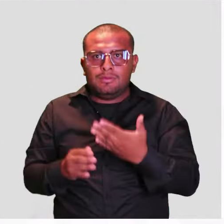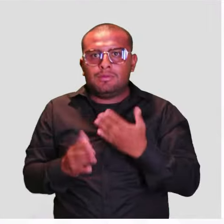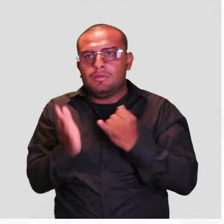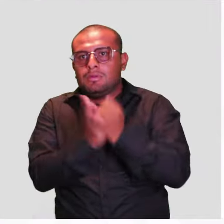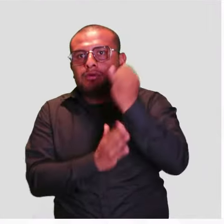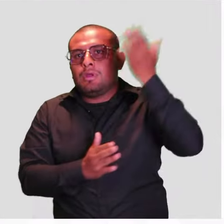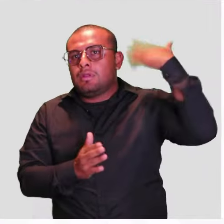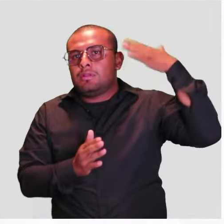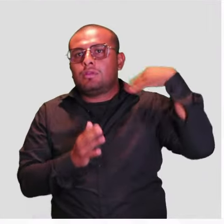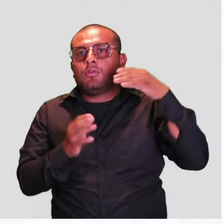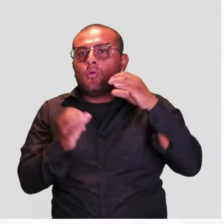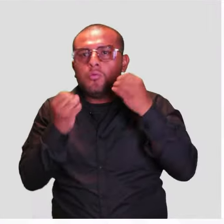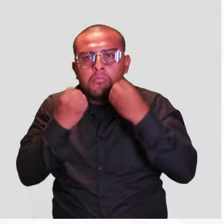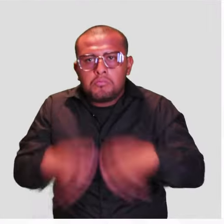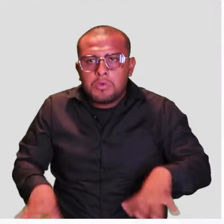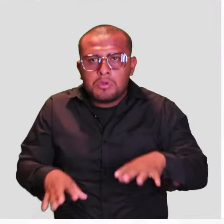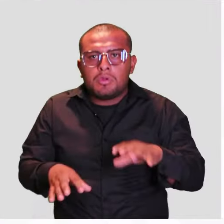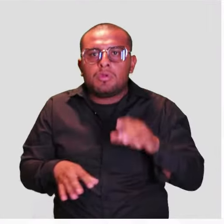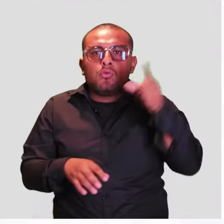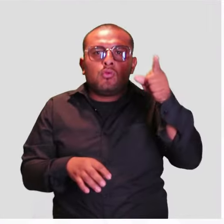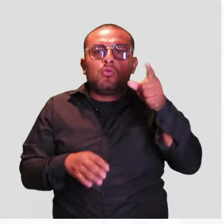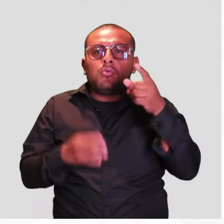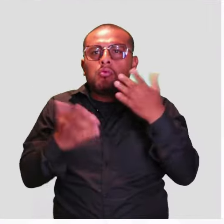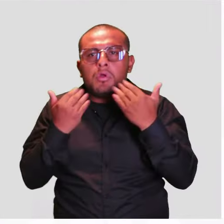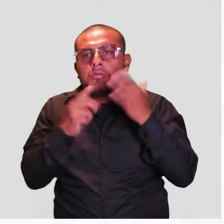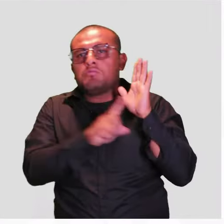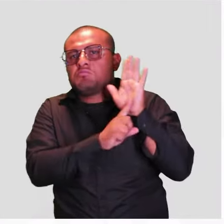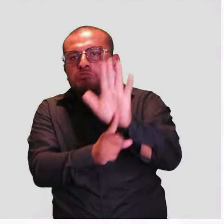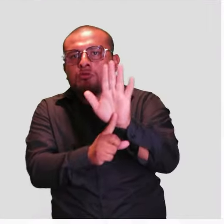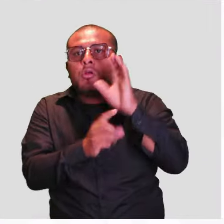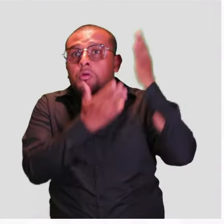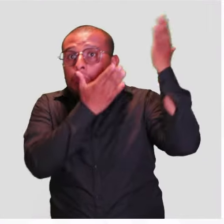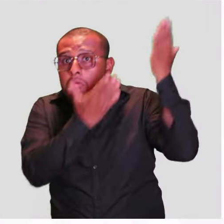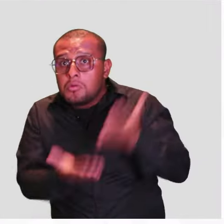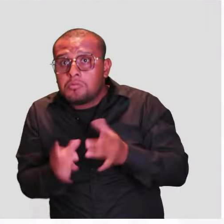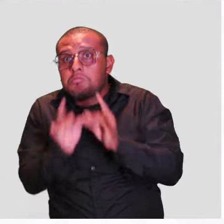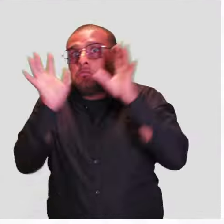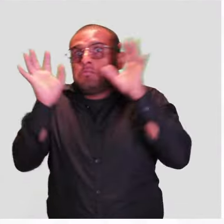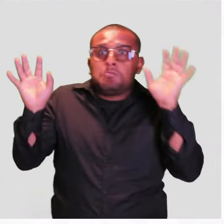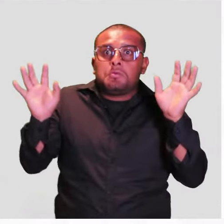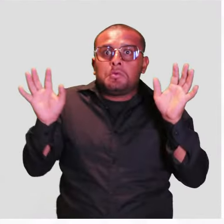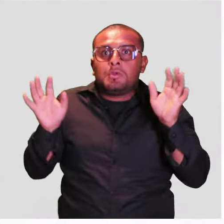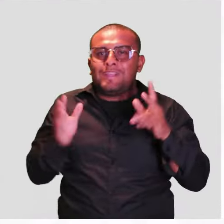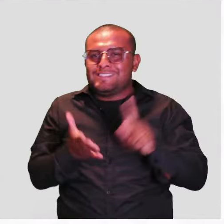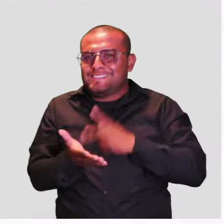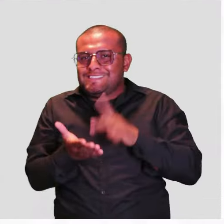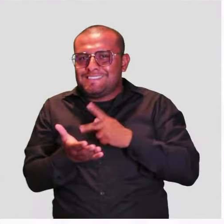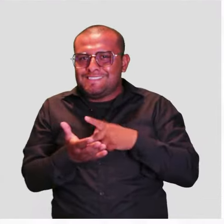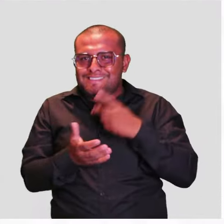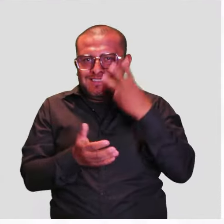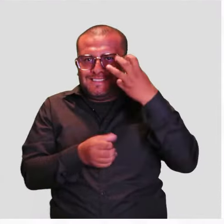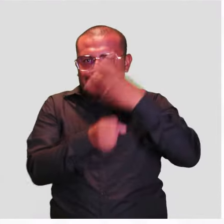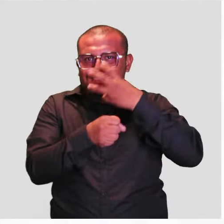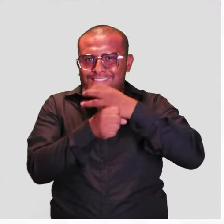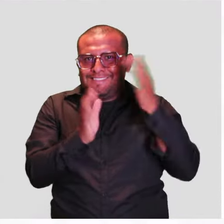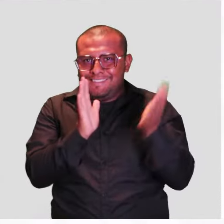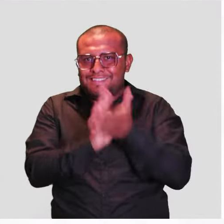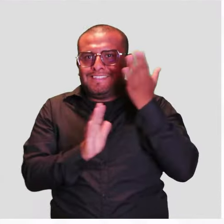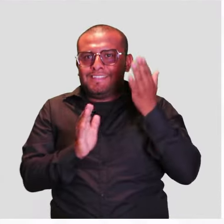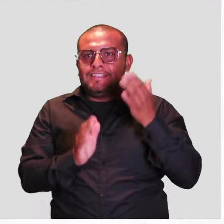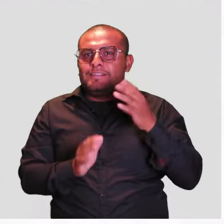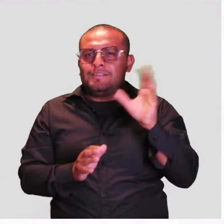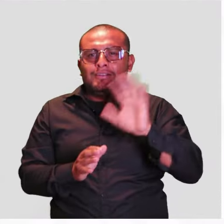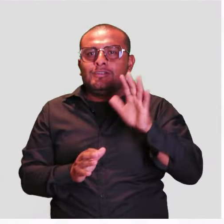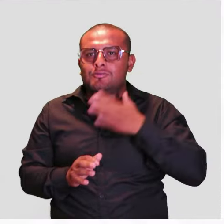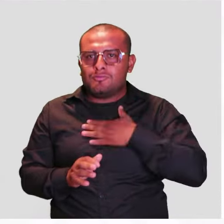para quien no dio resultados y quienes vienen de momento a querer decirnos que la tercera es la vencida, esa es la buena. Hoy vota por la mujer o el cambio de ser una